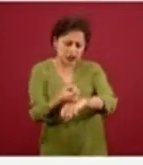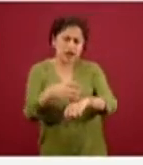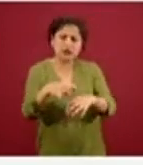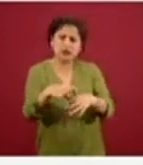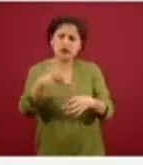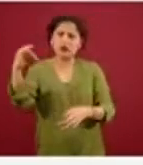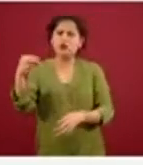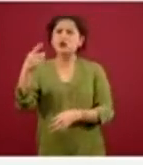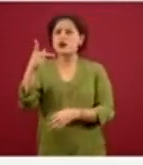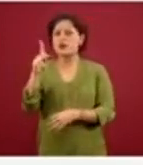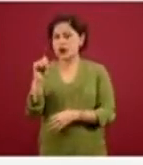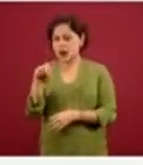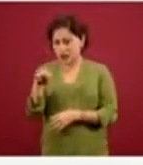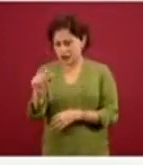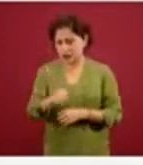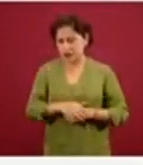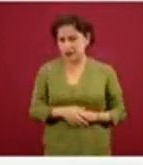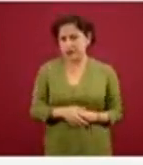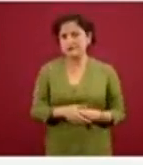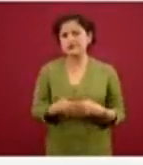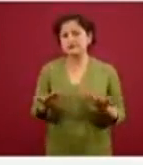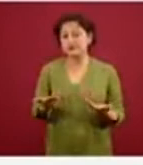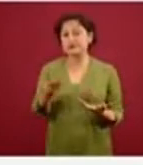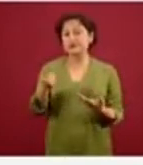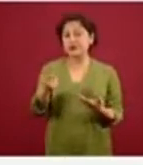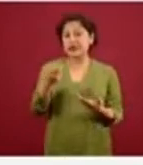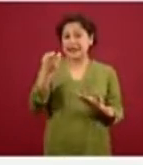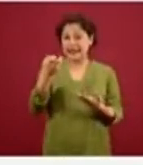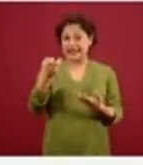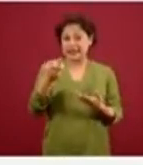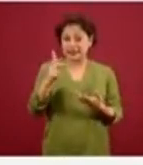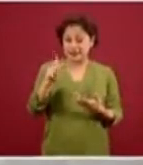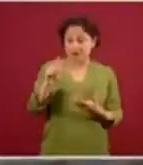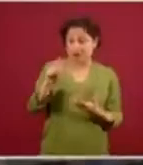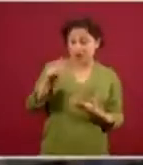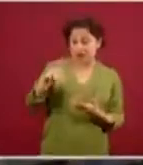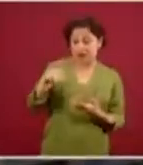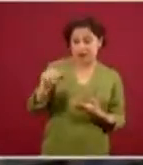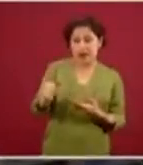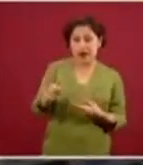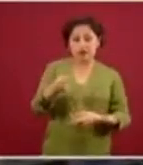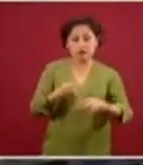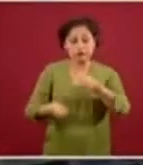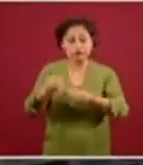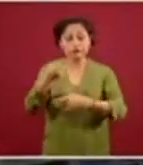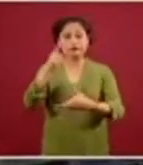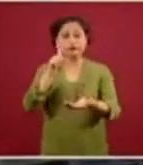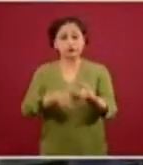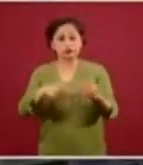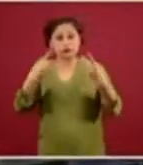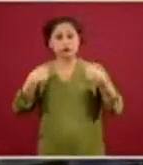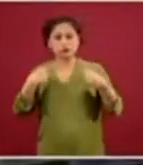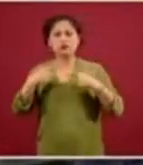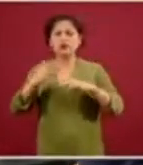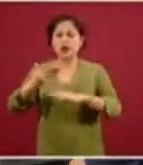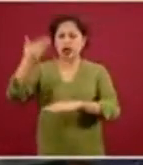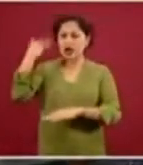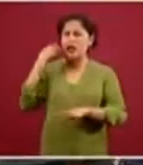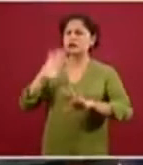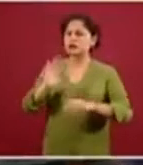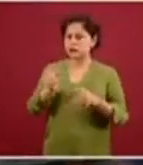Y la transfusión de plasma suele ser segura. Pero ¿qué pasa con el plasma convaleciente? No sabemos aún